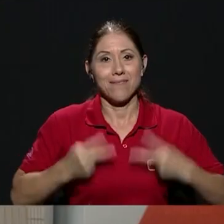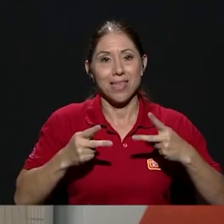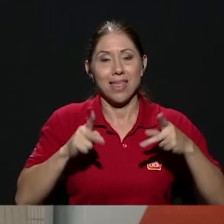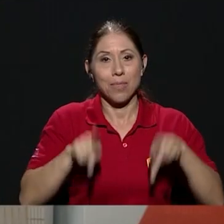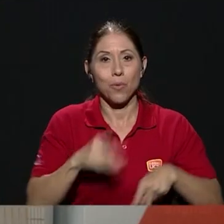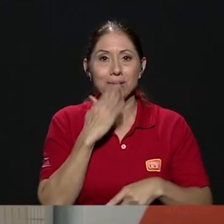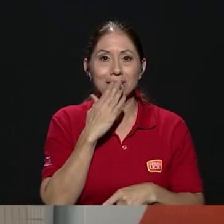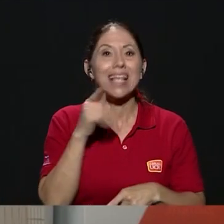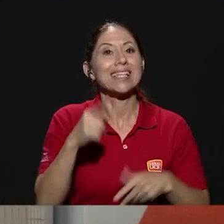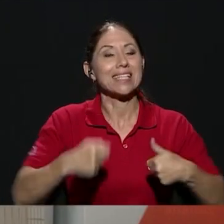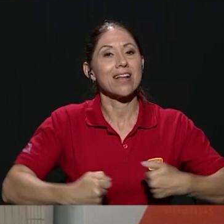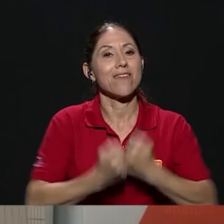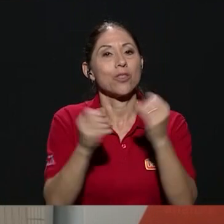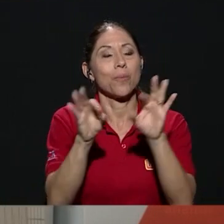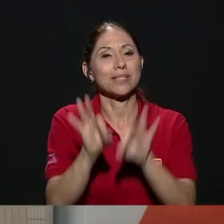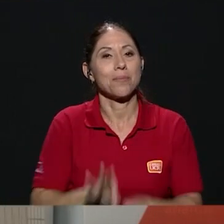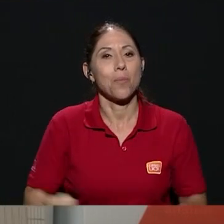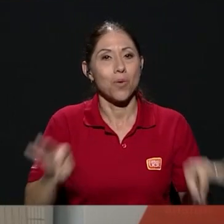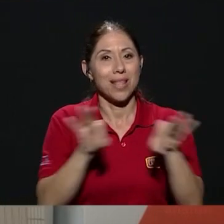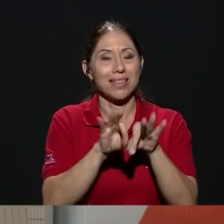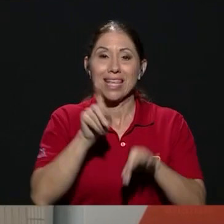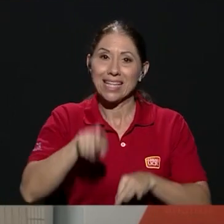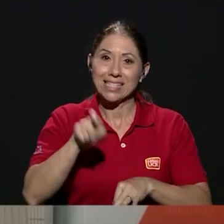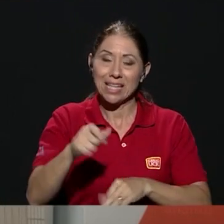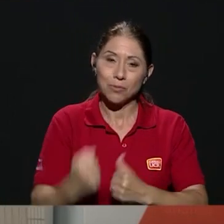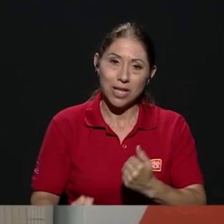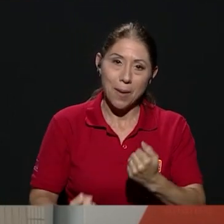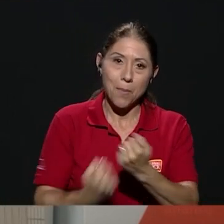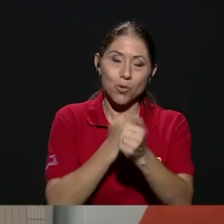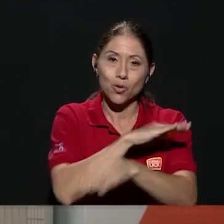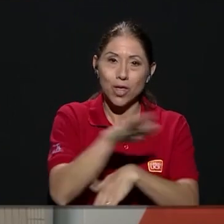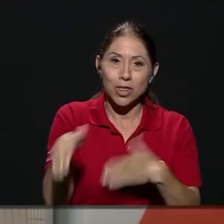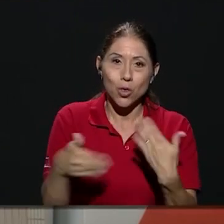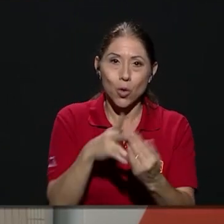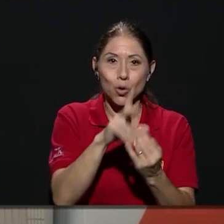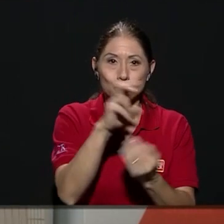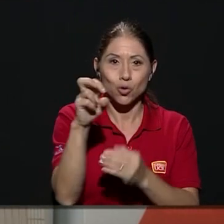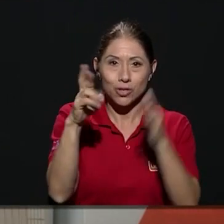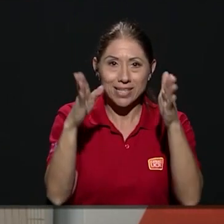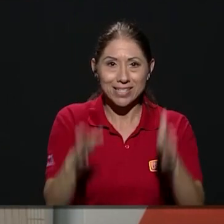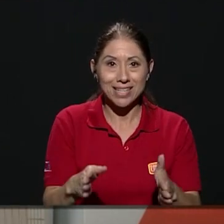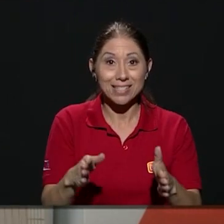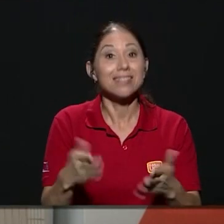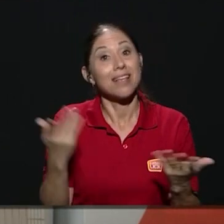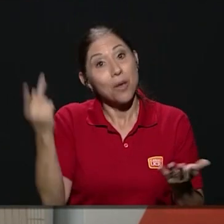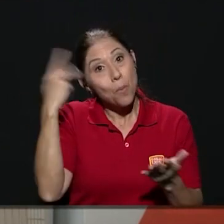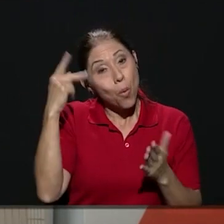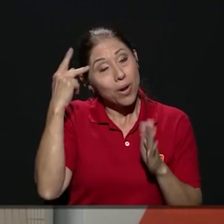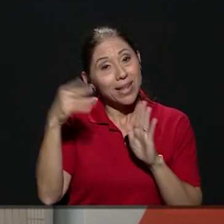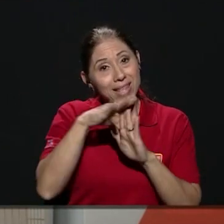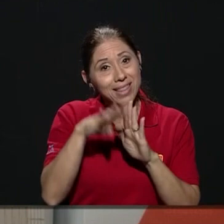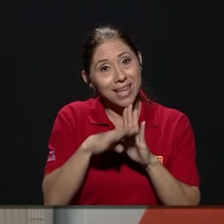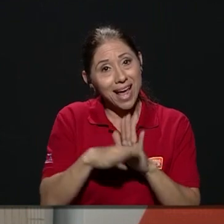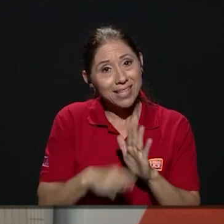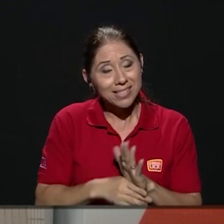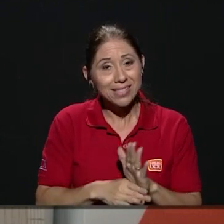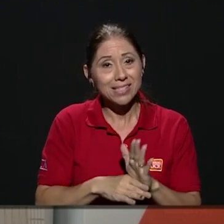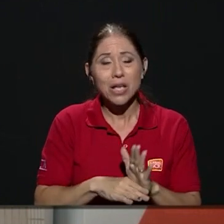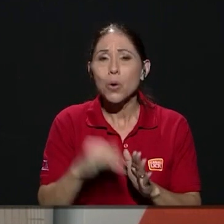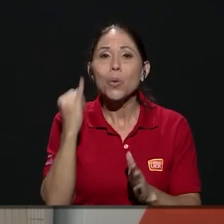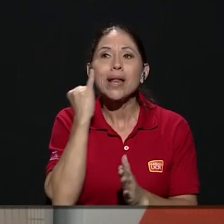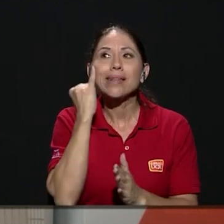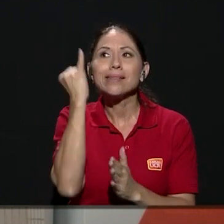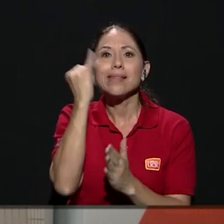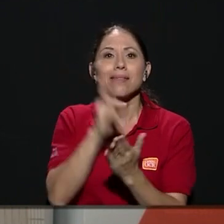indígena, es el reto más importante, y para eso necesitamos del apoyo de todos y todas los costarricenses, y de políticas y de toda una